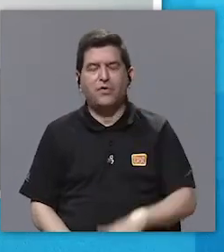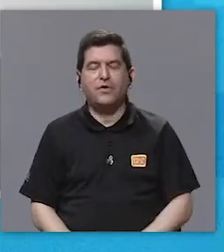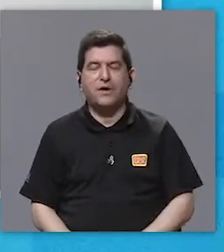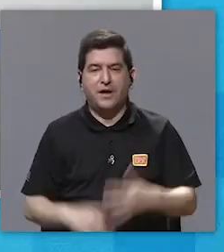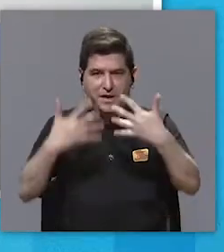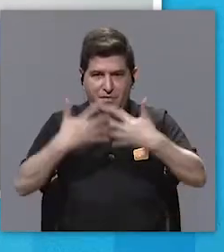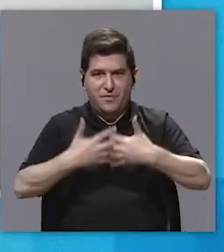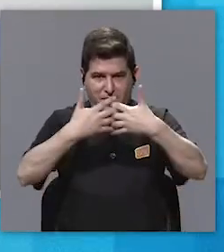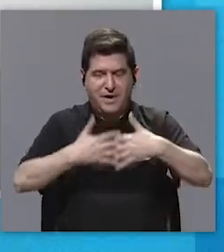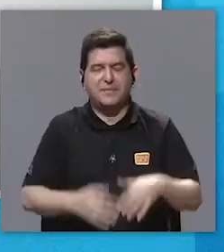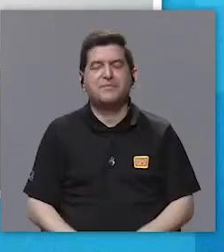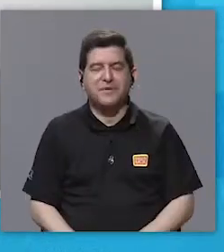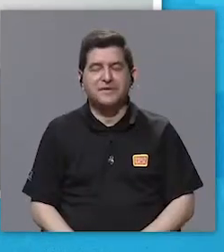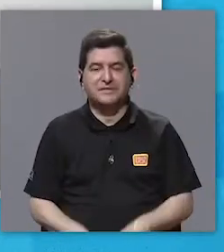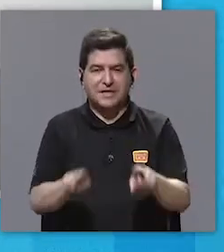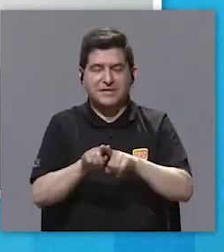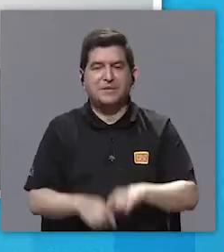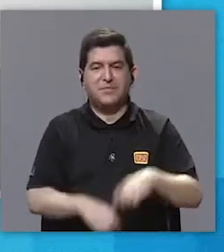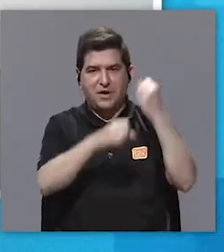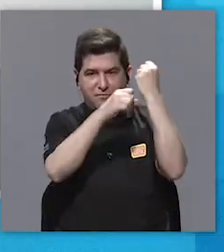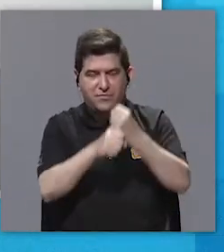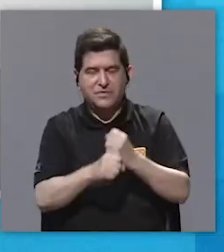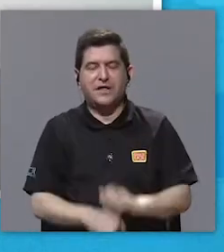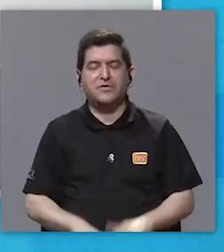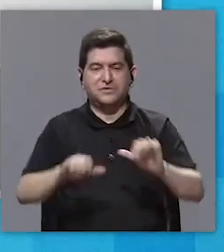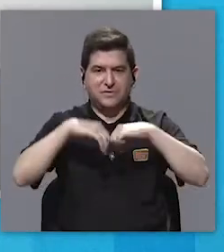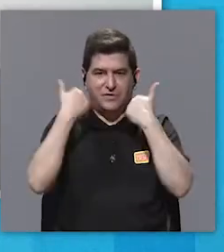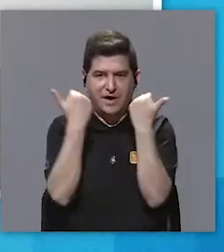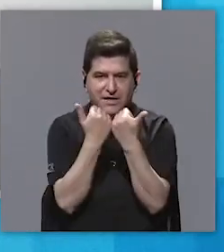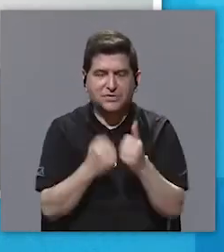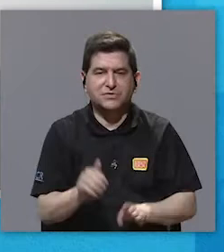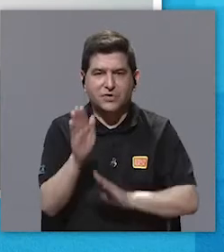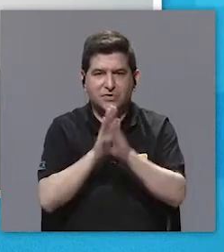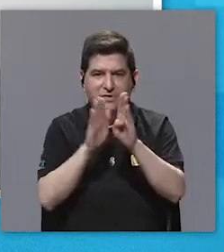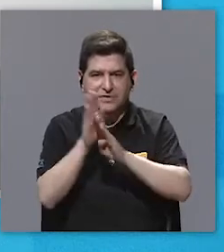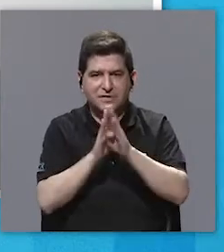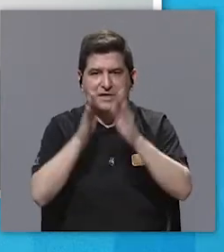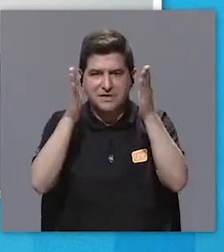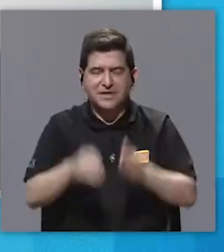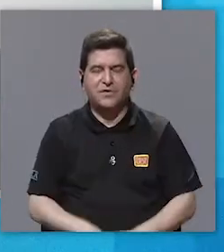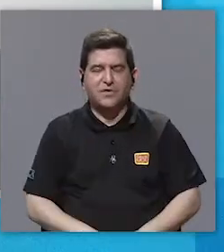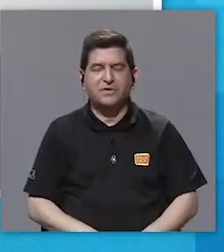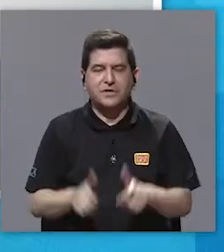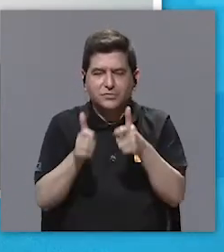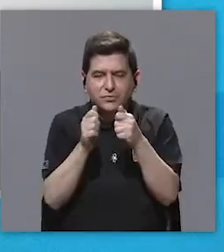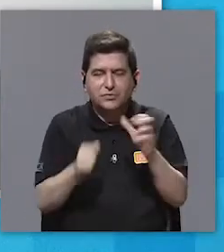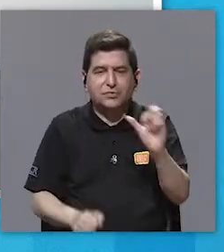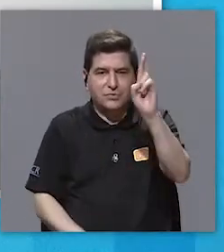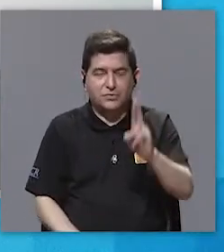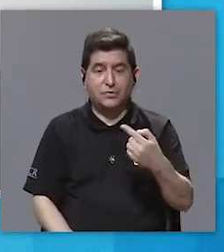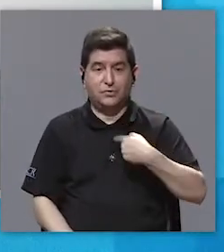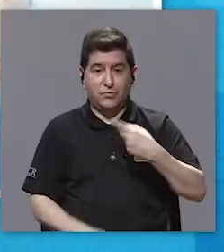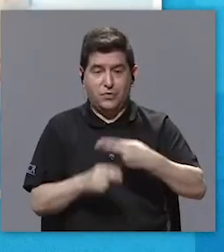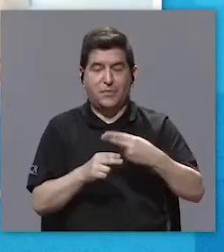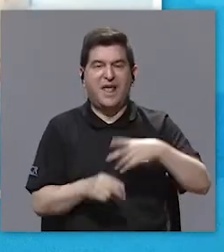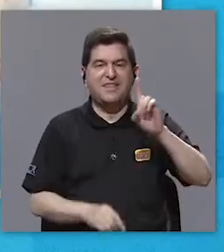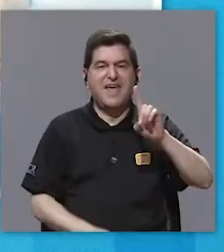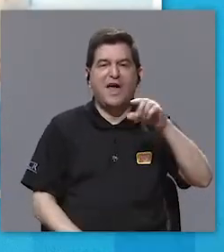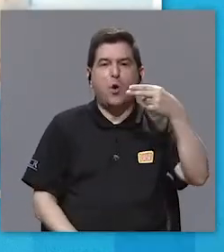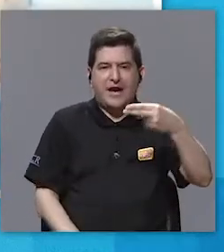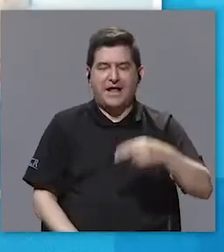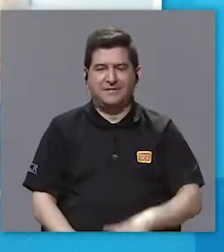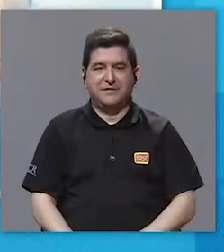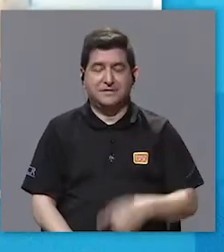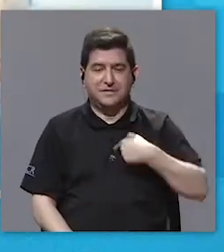arte en braintree estudio soy también uno de los miembros fundadores de ashwell que es la asociación de desarrolladores de videojuegos de costa rica hola mi nombre